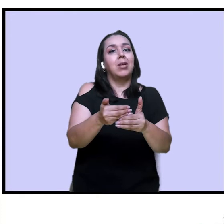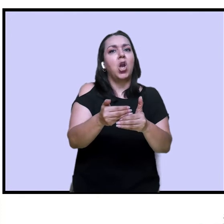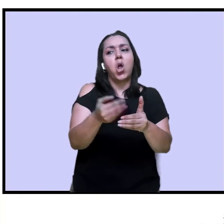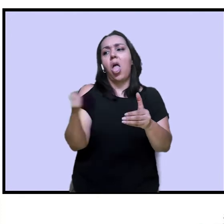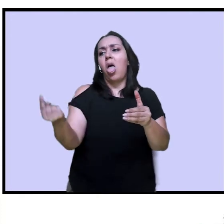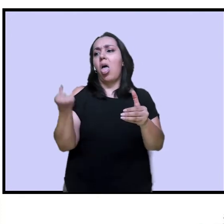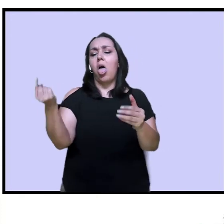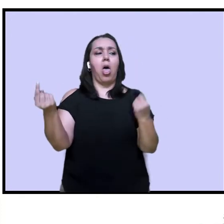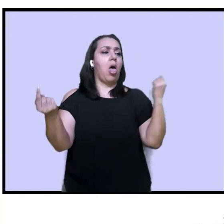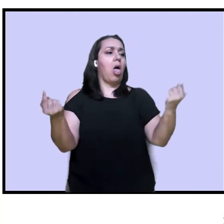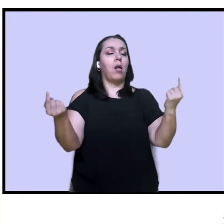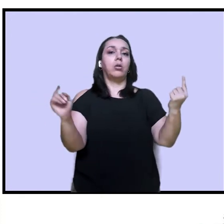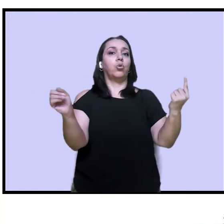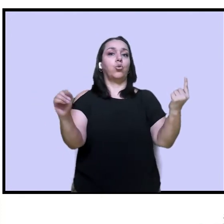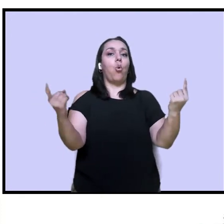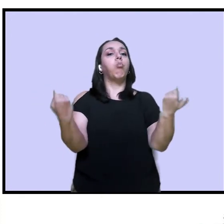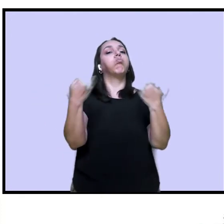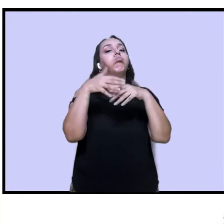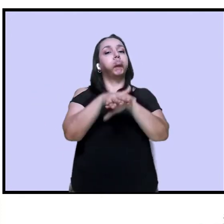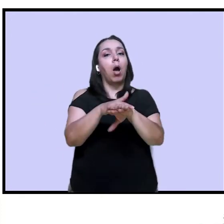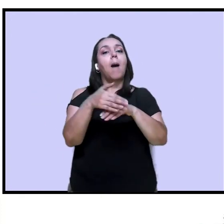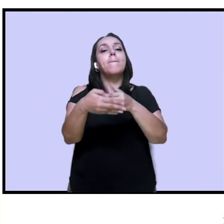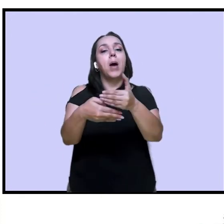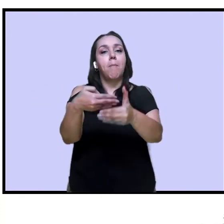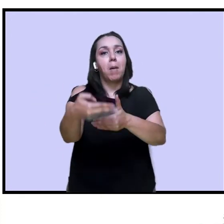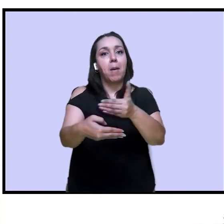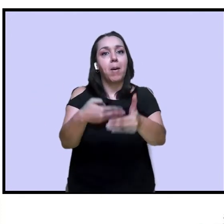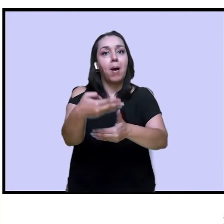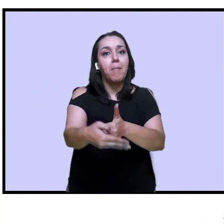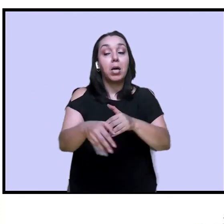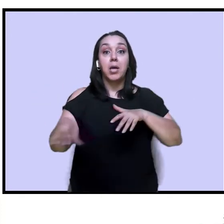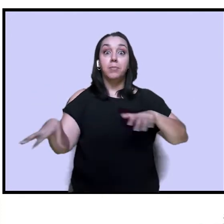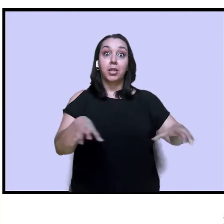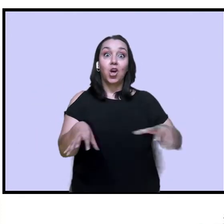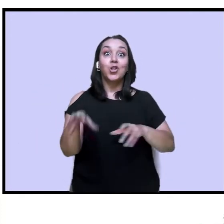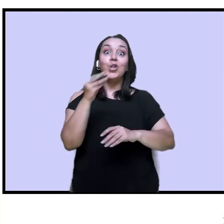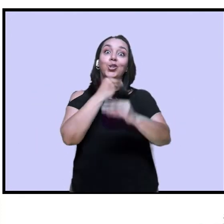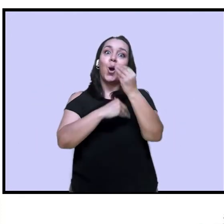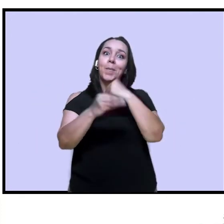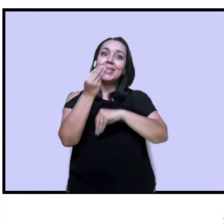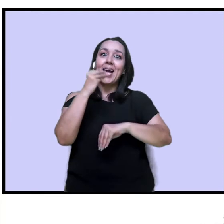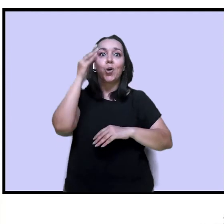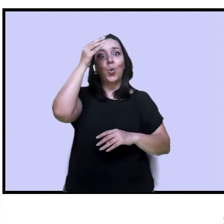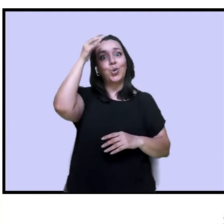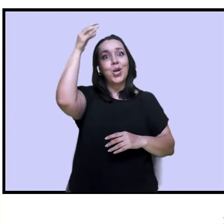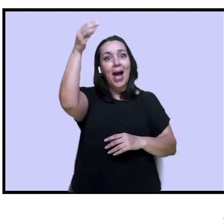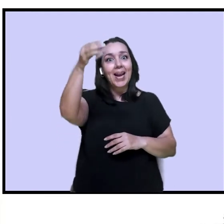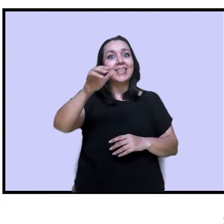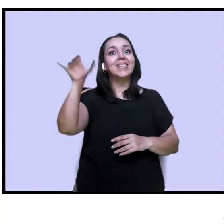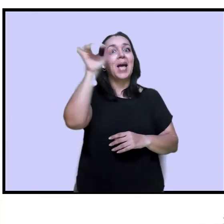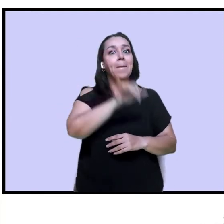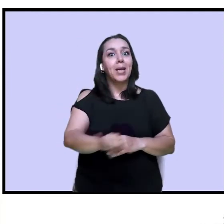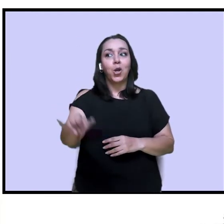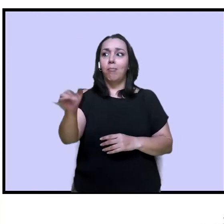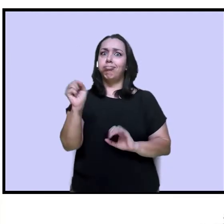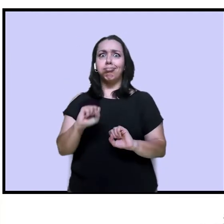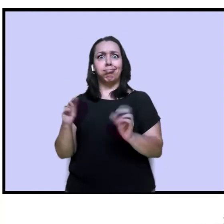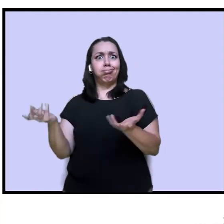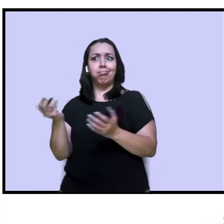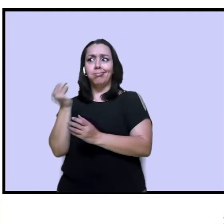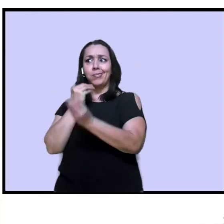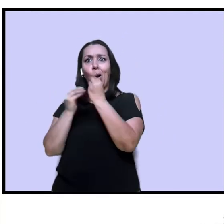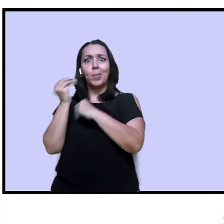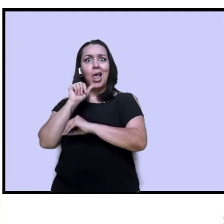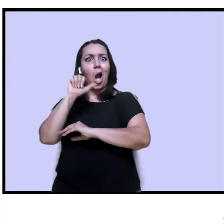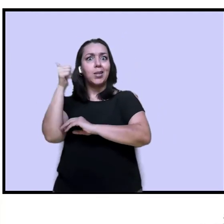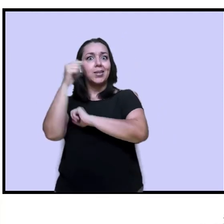y no aislado. Se promueve también actividades gastronómicas y culturales donde nosotros podemos